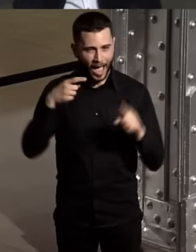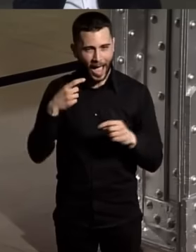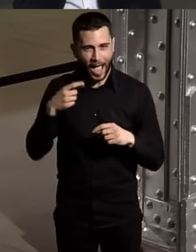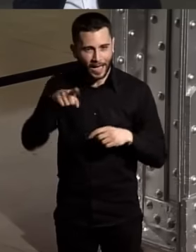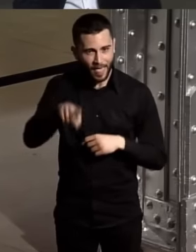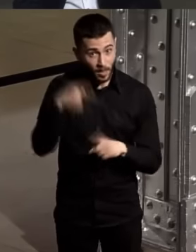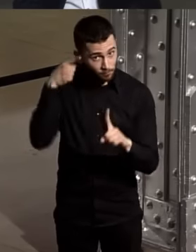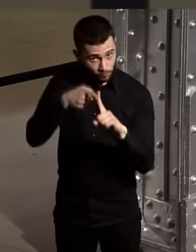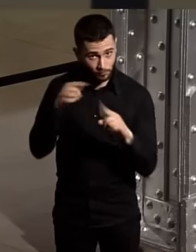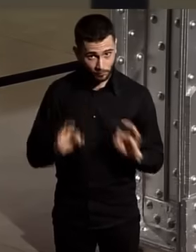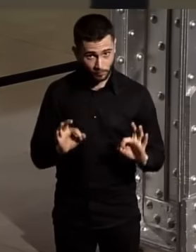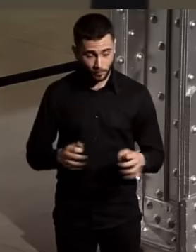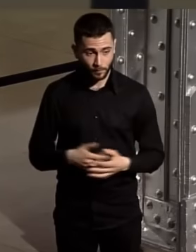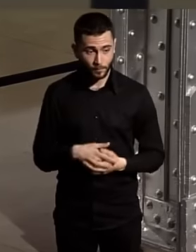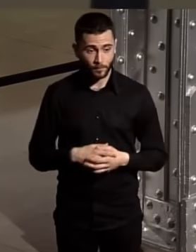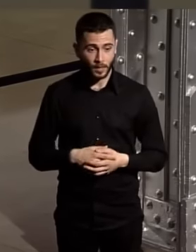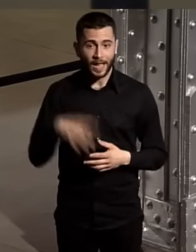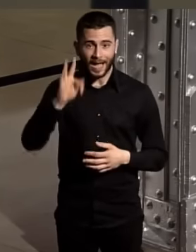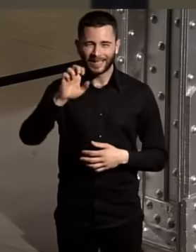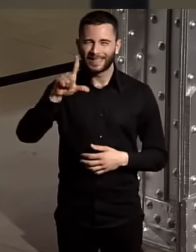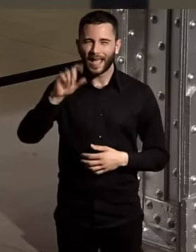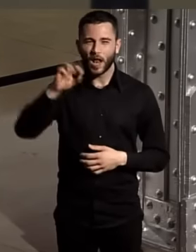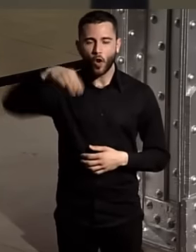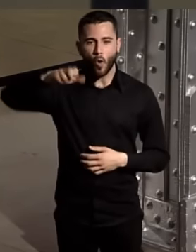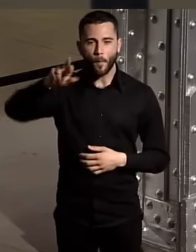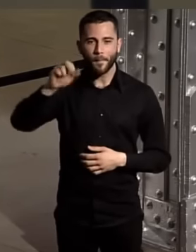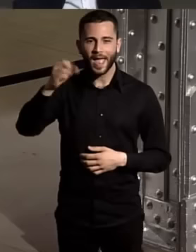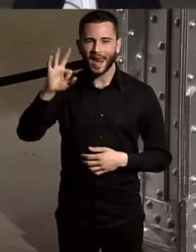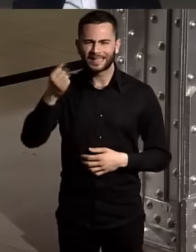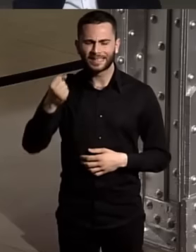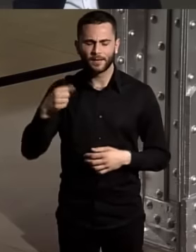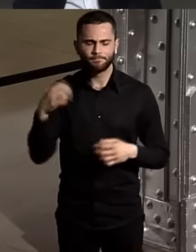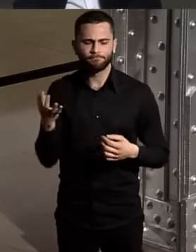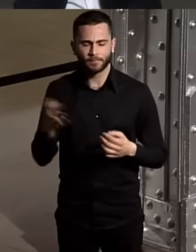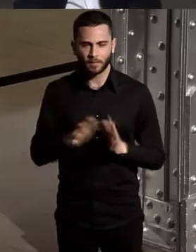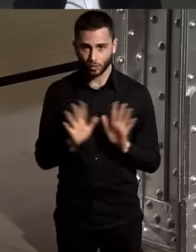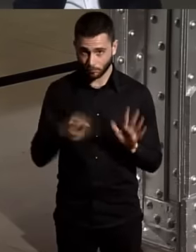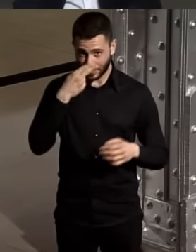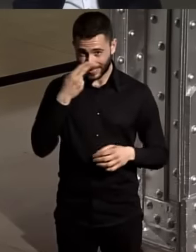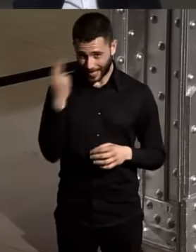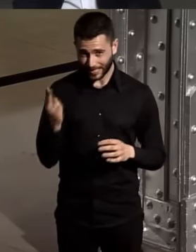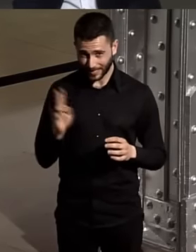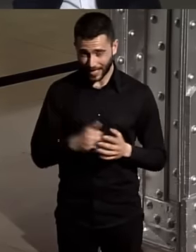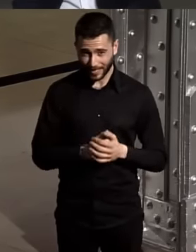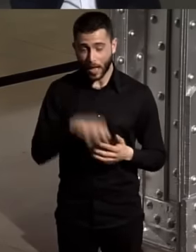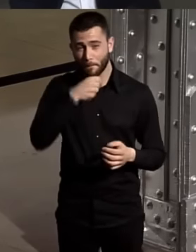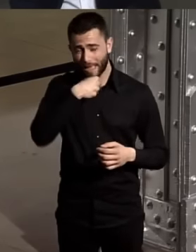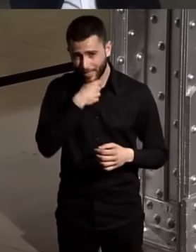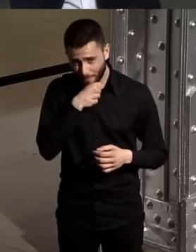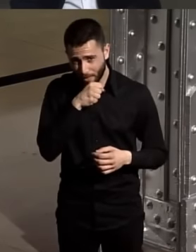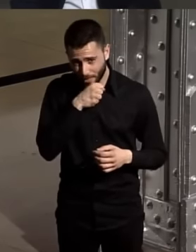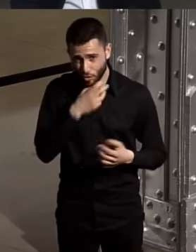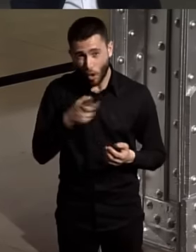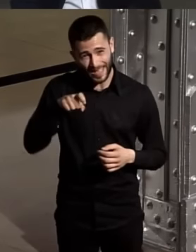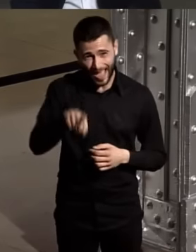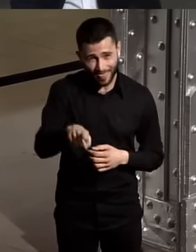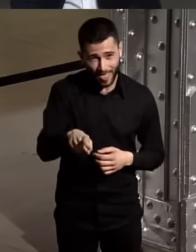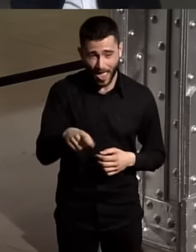centrál telomerasa Qué son cuéntanos Bueno pues aquí hay una conexión interesante entre entre envejecimiento y